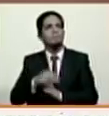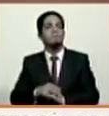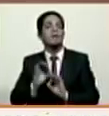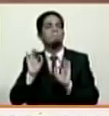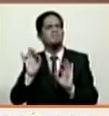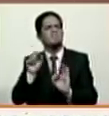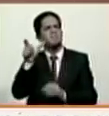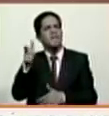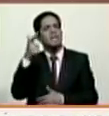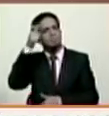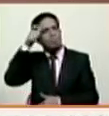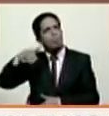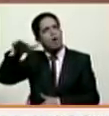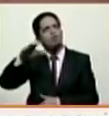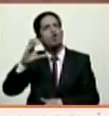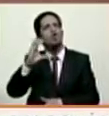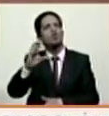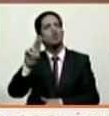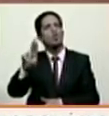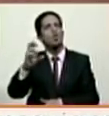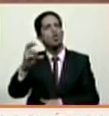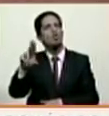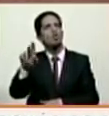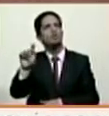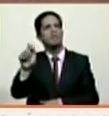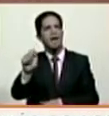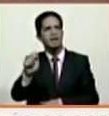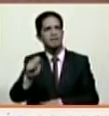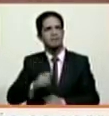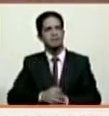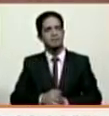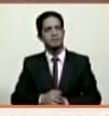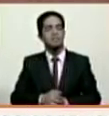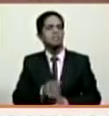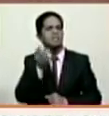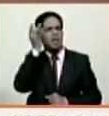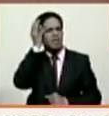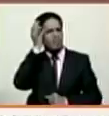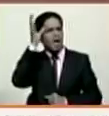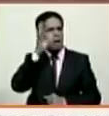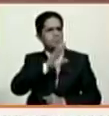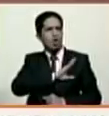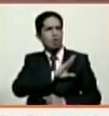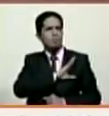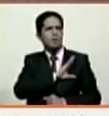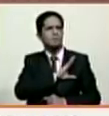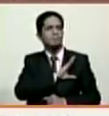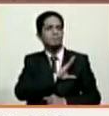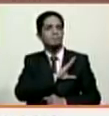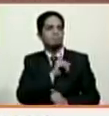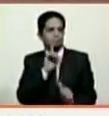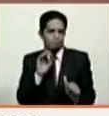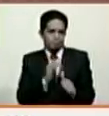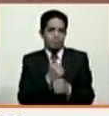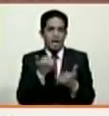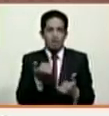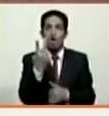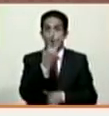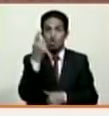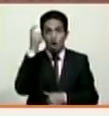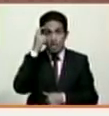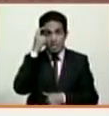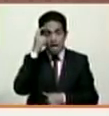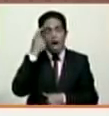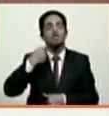con el pueblo de Cúcuta. Si esta iniciativa que estamos llevando adelante la cristalizamos en esos dos días, vamos a